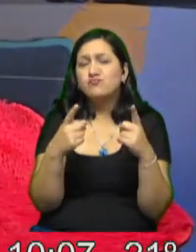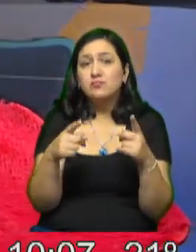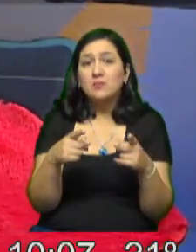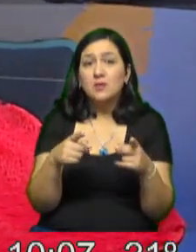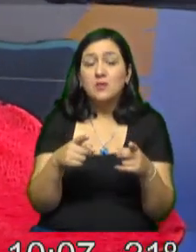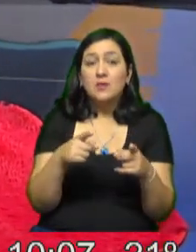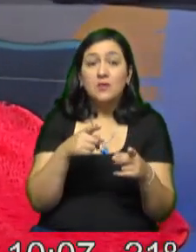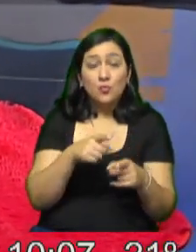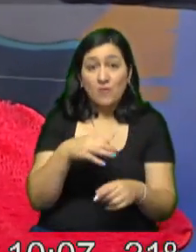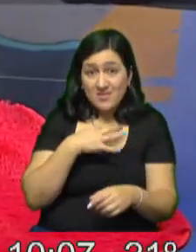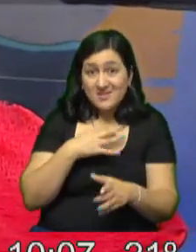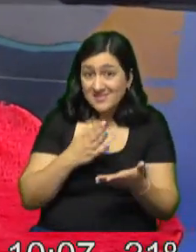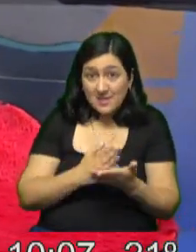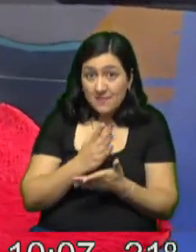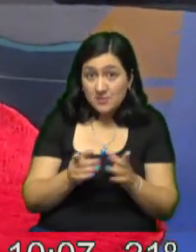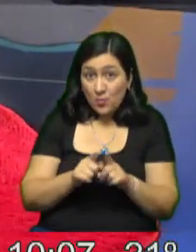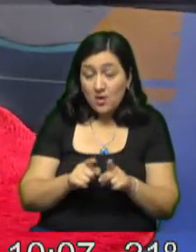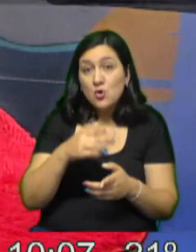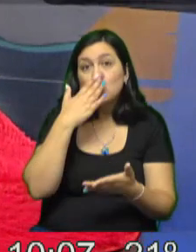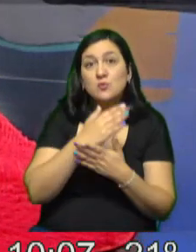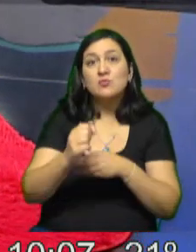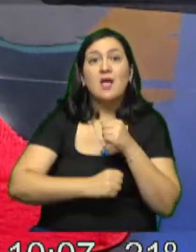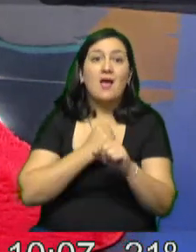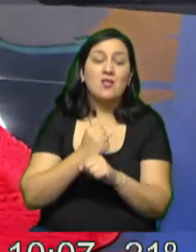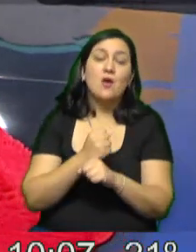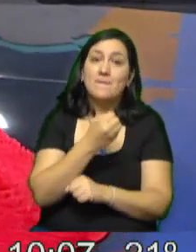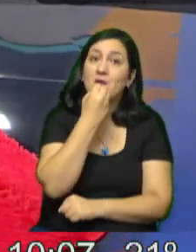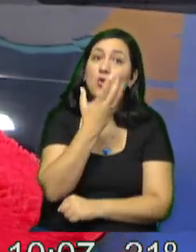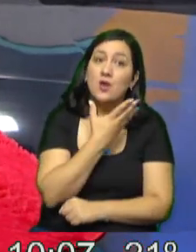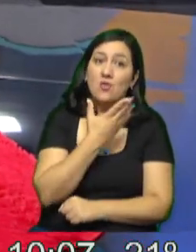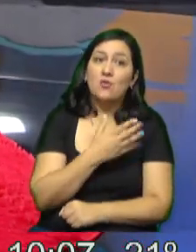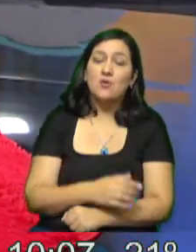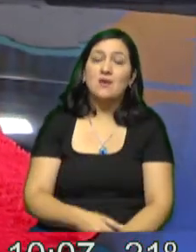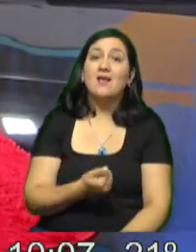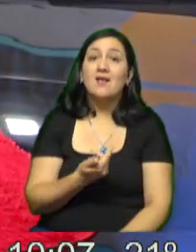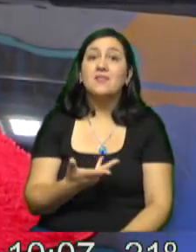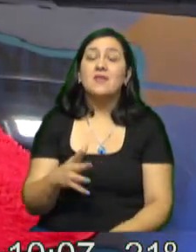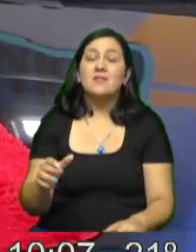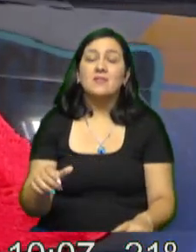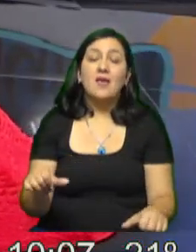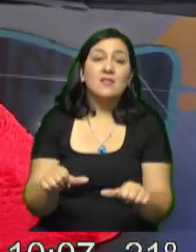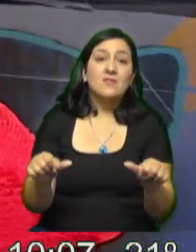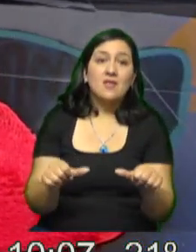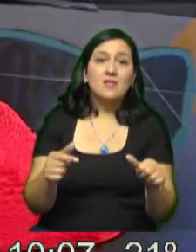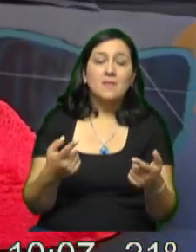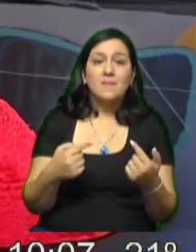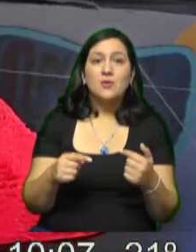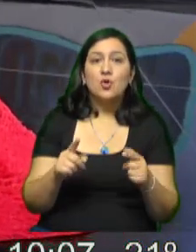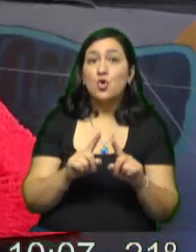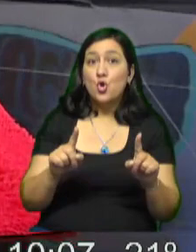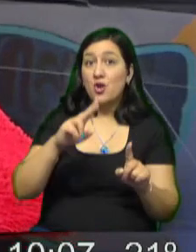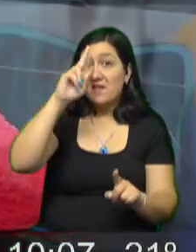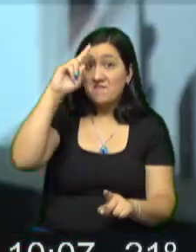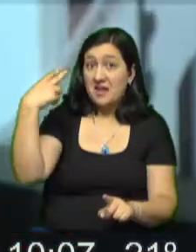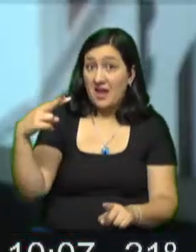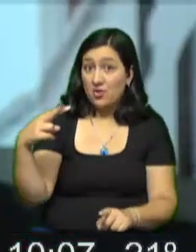Bueno, en los últimos años ha mejorado mucho mi ritmo de actividad, pero extrañamente no en el verano,